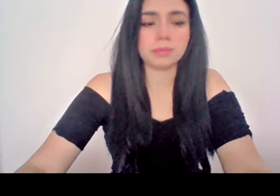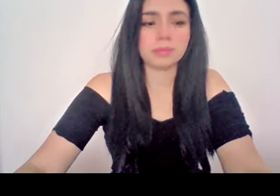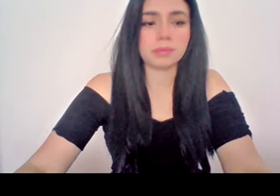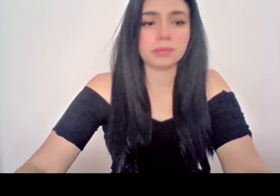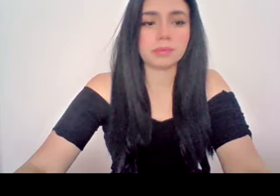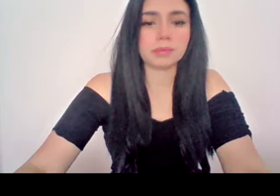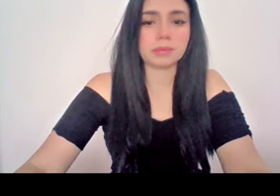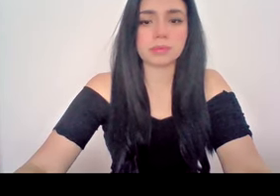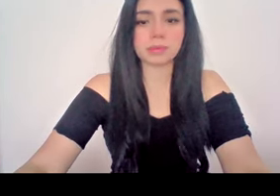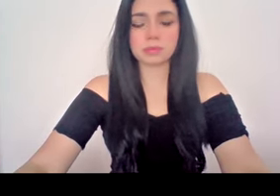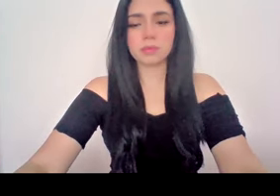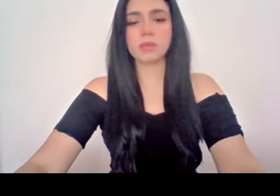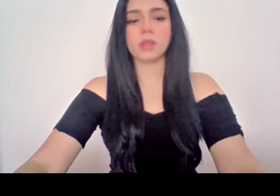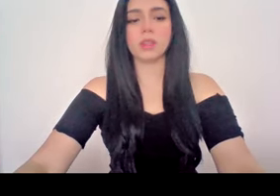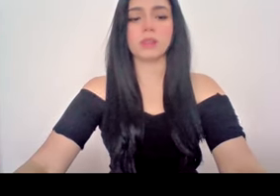Ya.